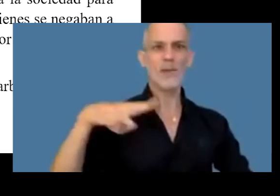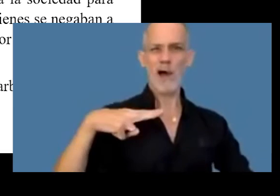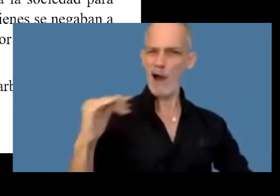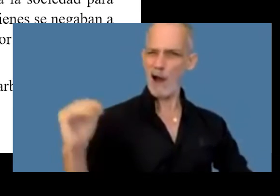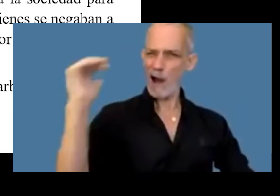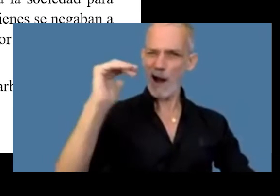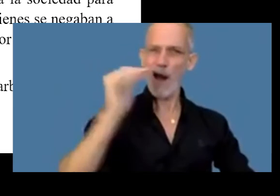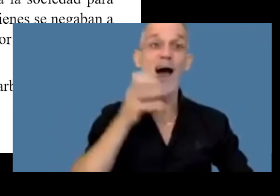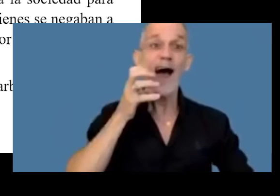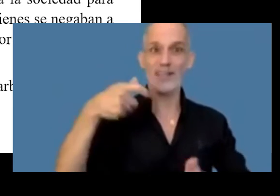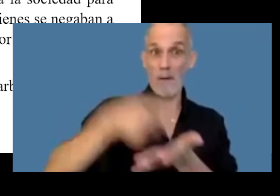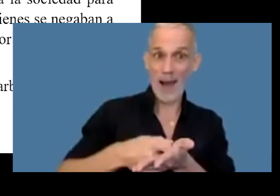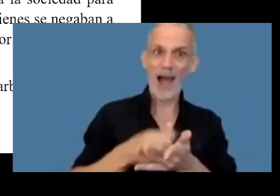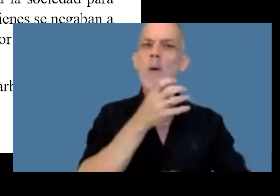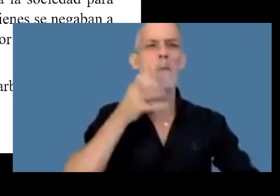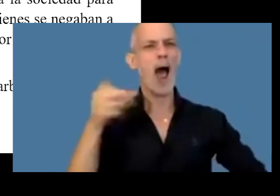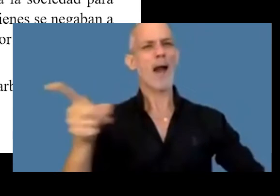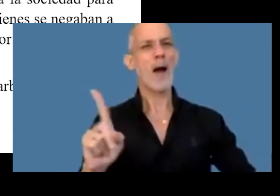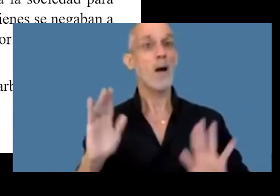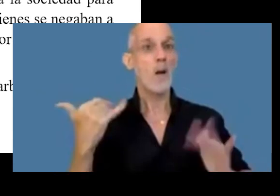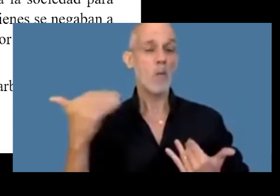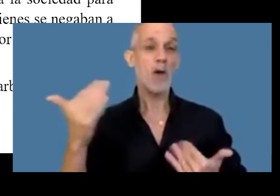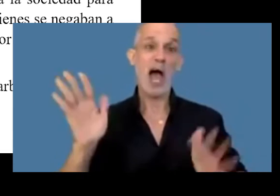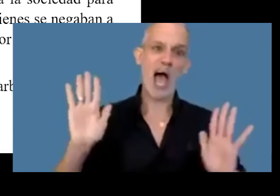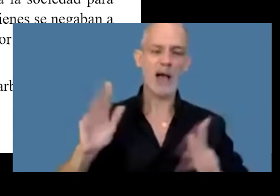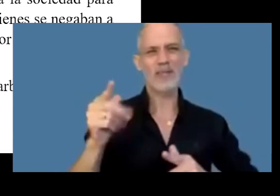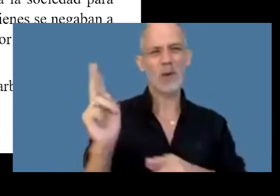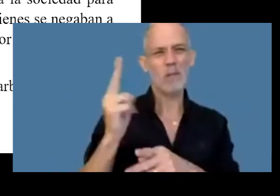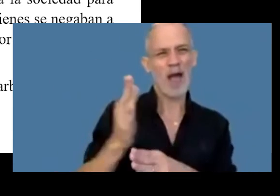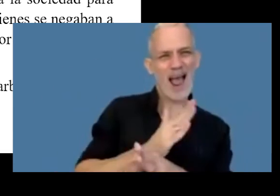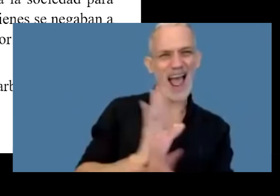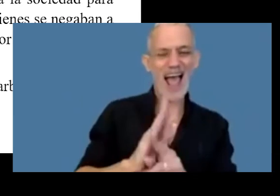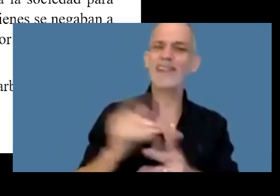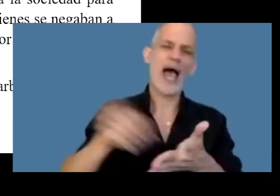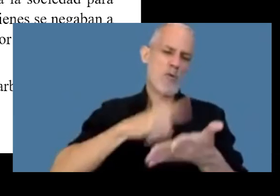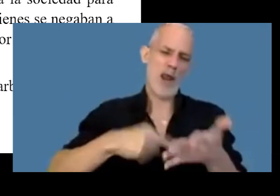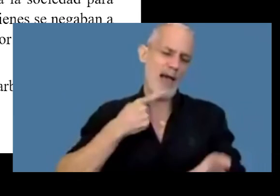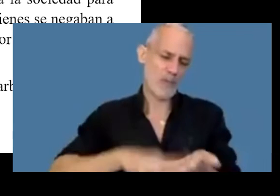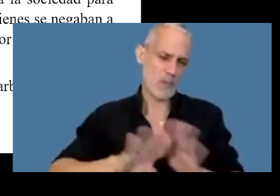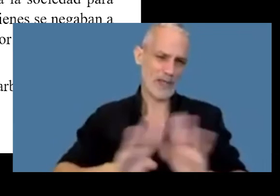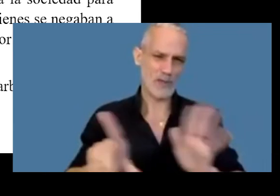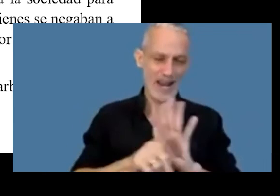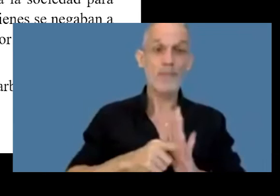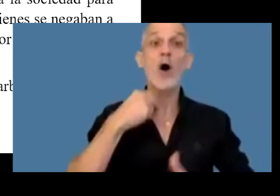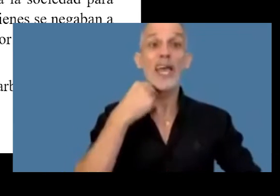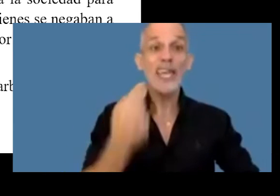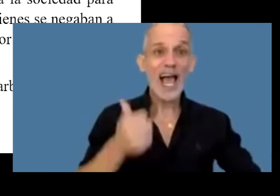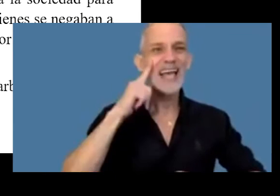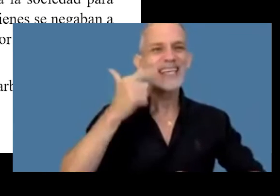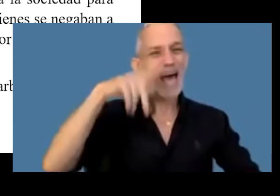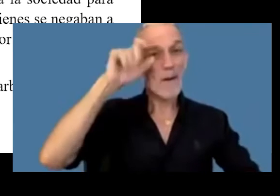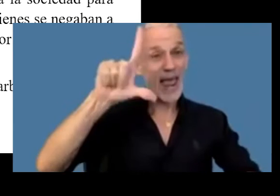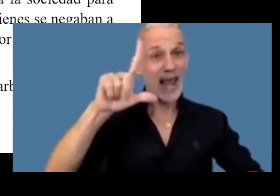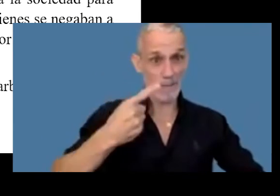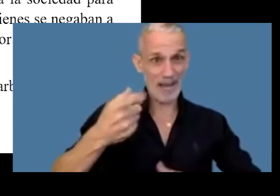podría pagar podía usar barba, y poco antes de la muerte del rey fue derogado. Sin embargo, su hija Isabel I, ante